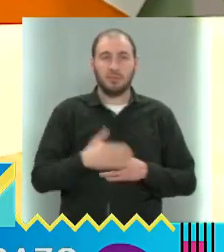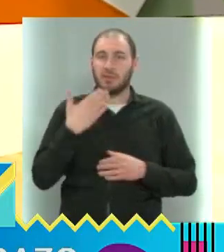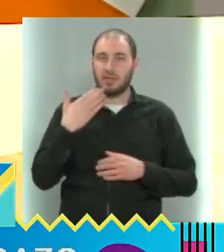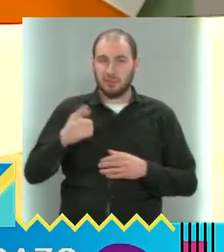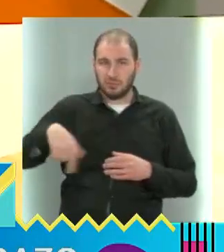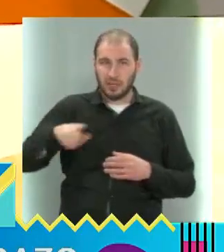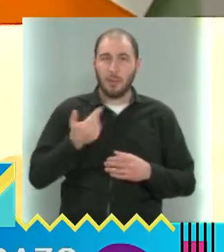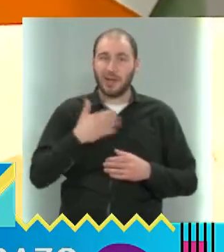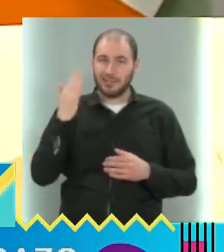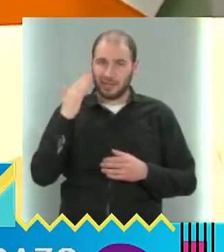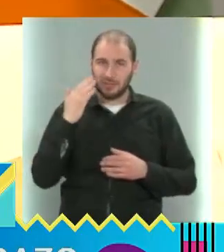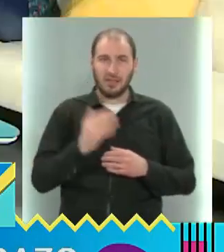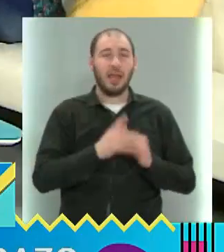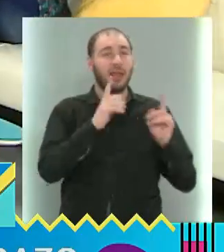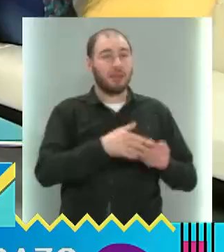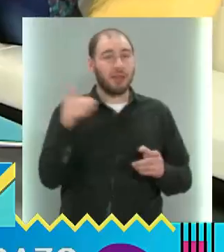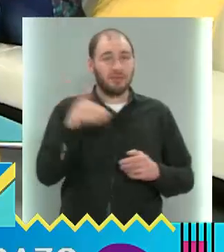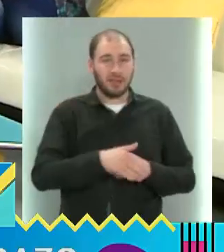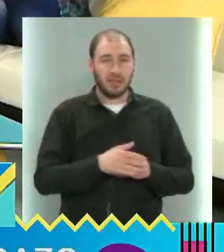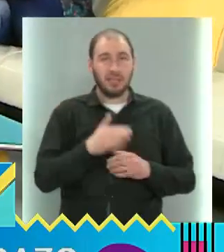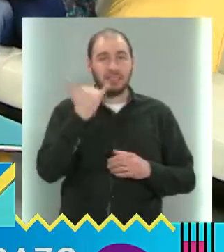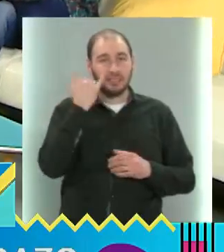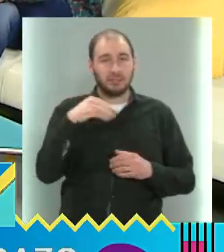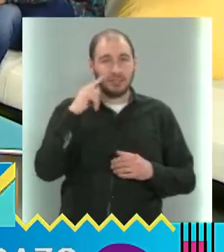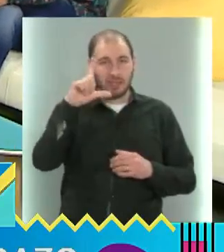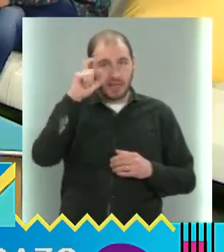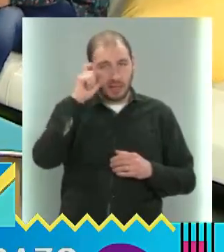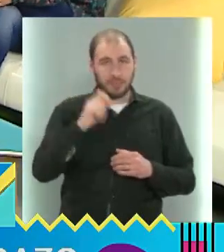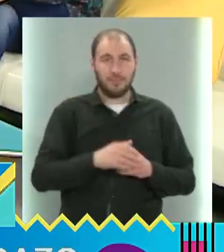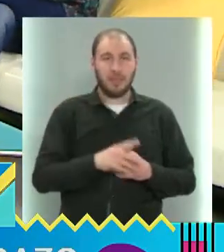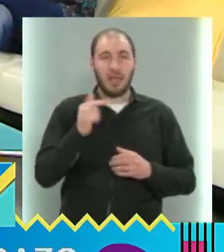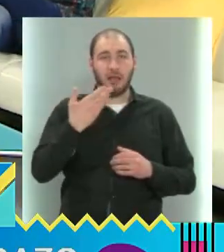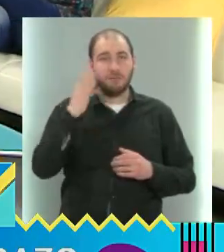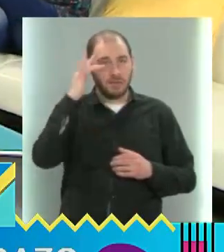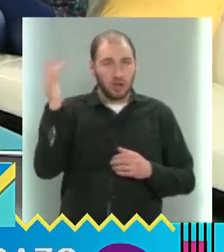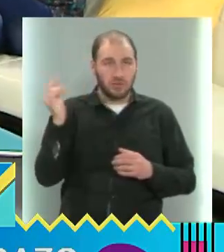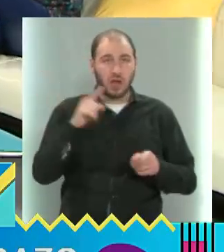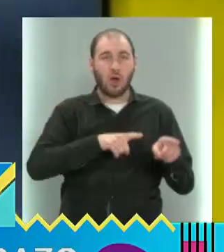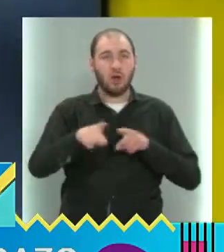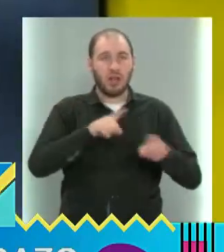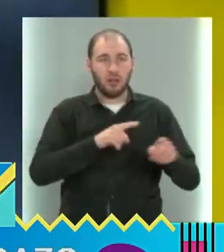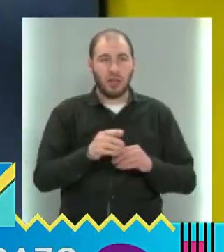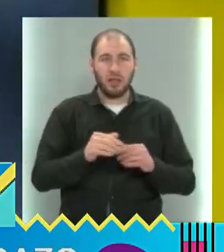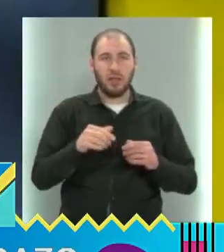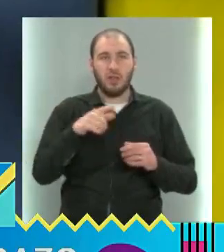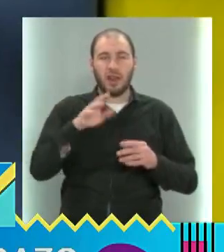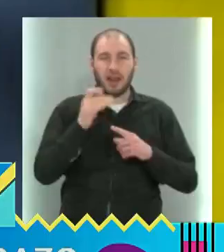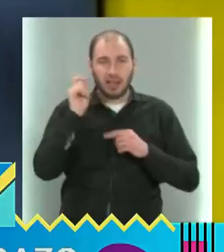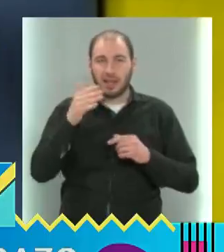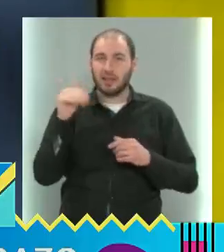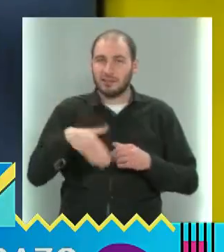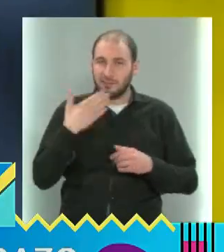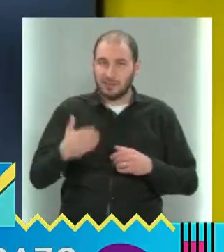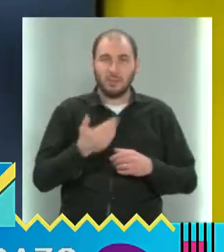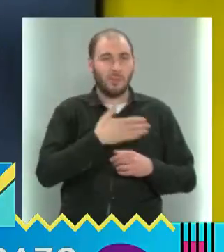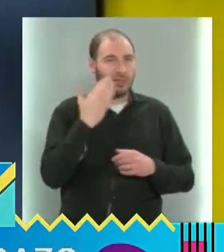Romina. a ustedes, buenas tardes. Y también está con nosotros Yamile Peralta, filósofa y coordinadora del viñedo de Raquel. Muchas gracias, Yamile, por